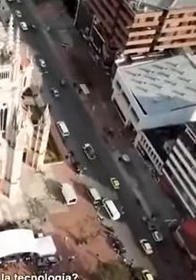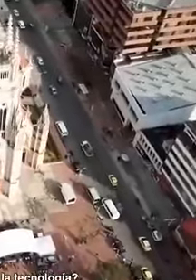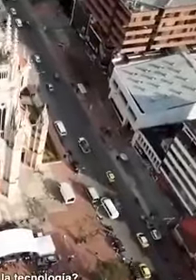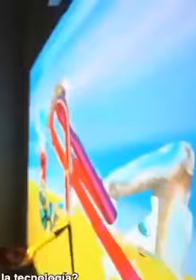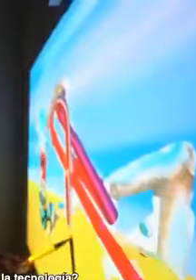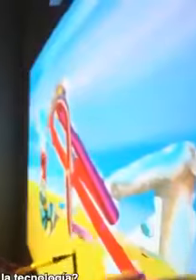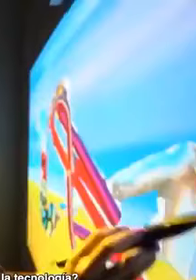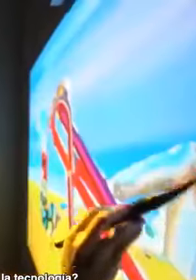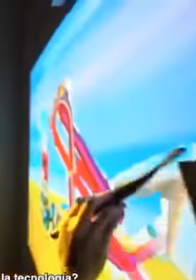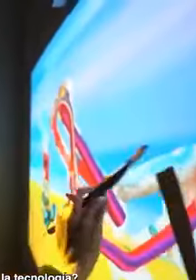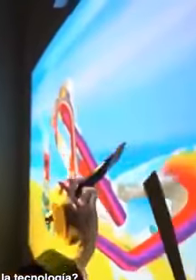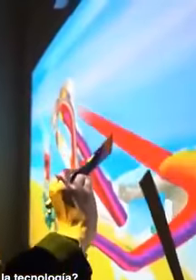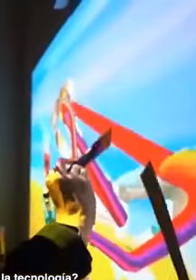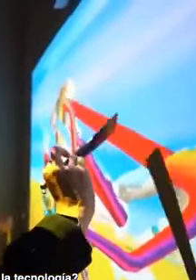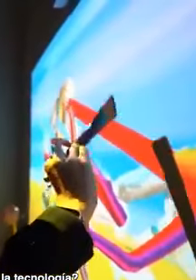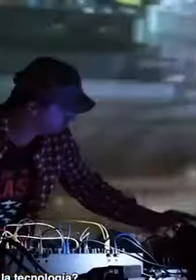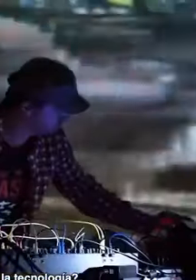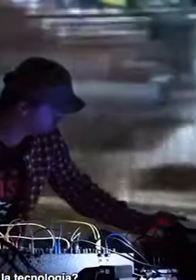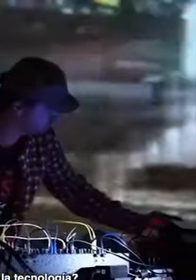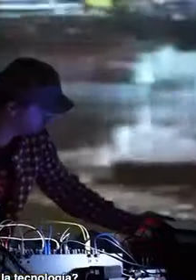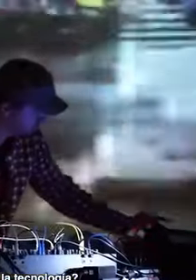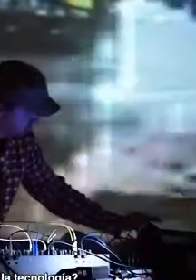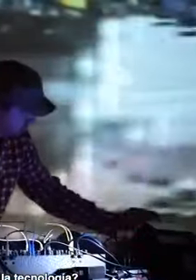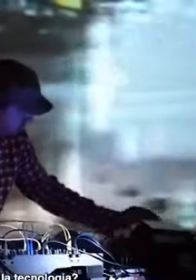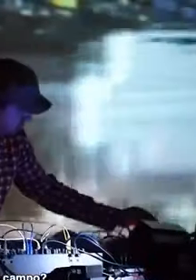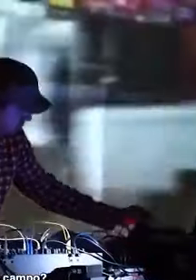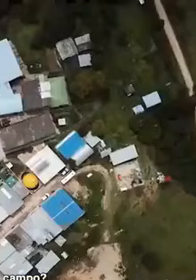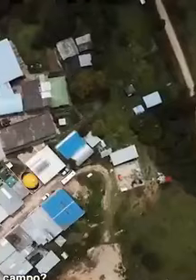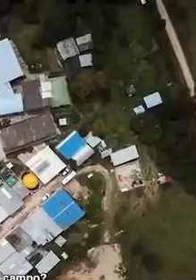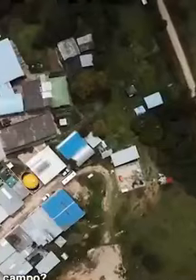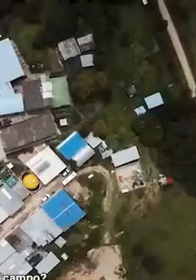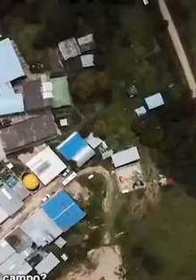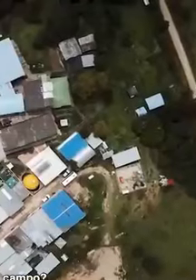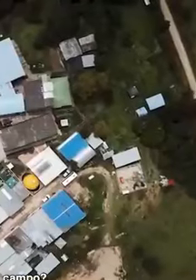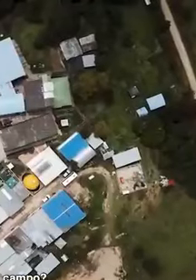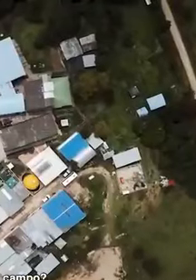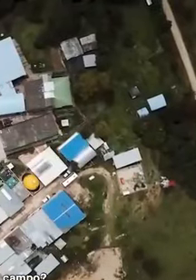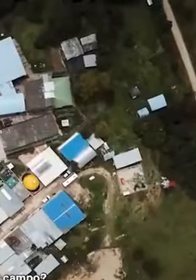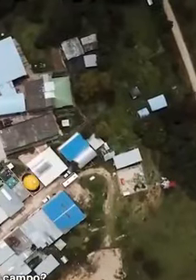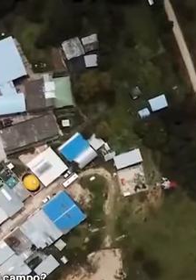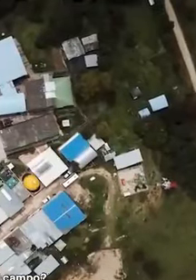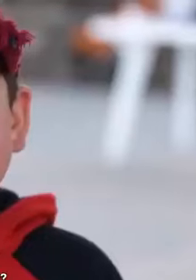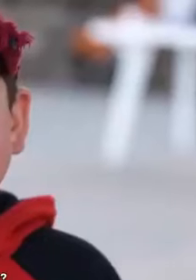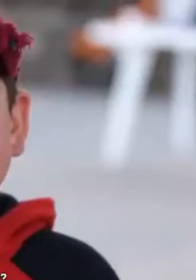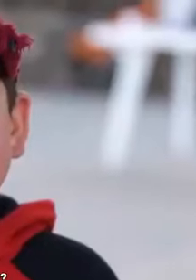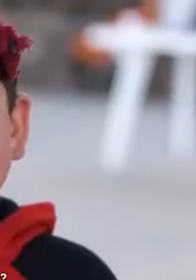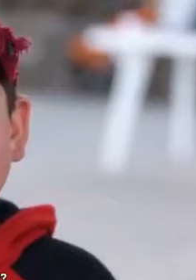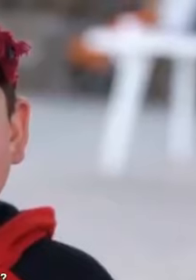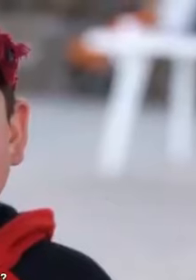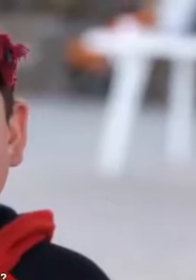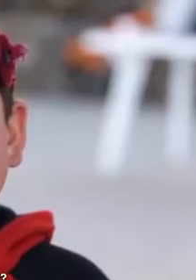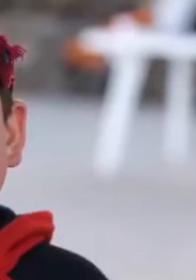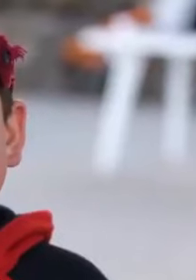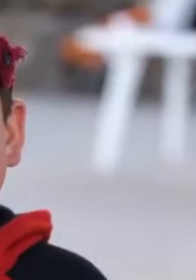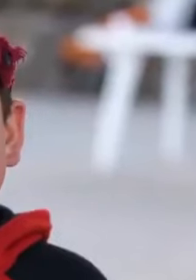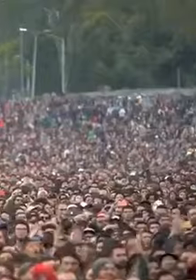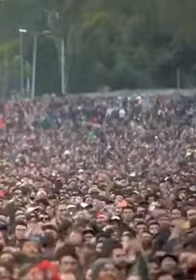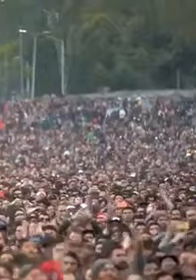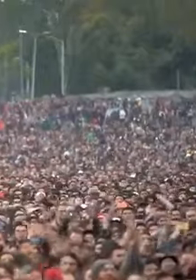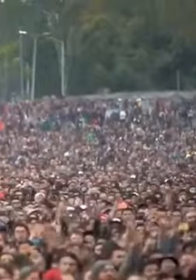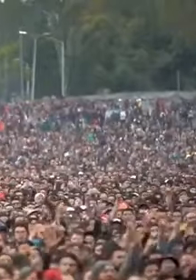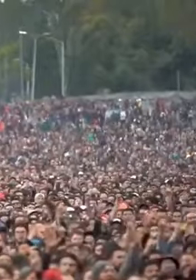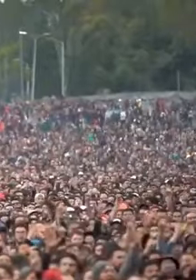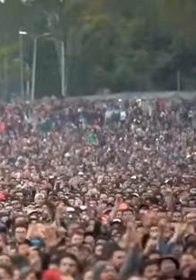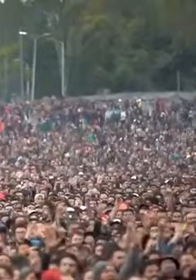aún, ¿para qué reunir el arte con la tecnología? ¿Para qué el arte en el campo? ¿Para qué vivir o